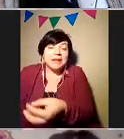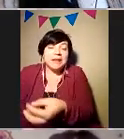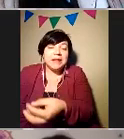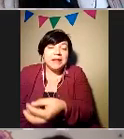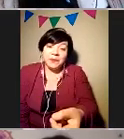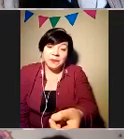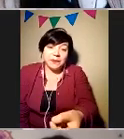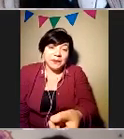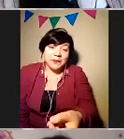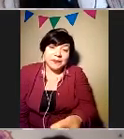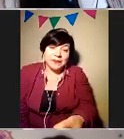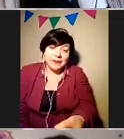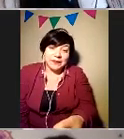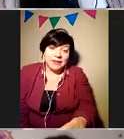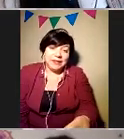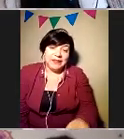Donde la normativa moda.